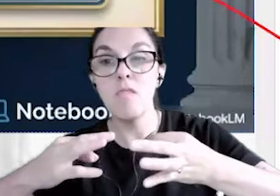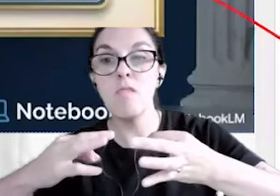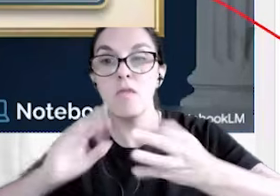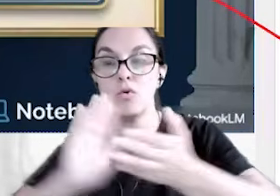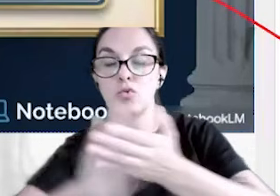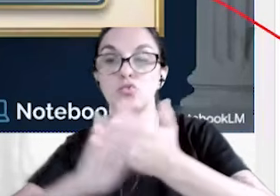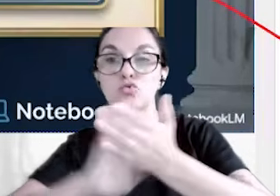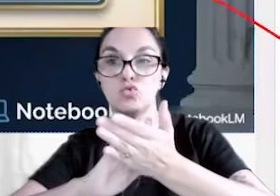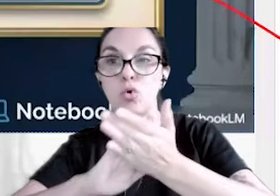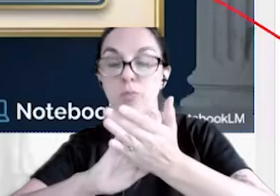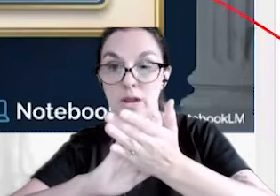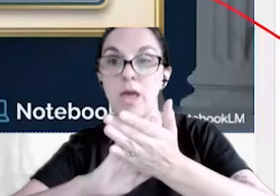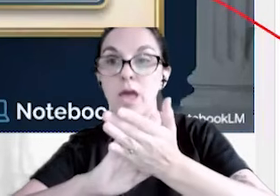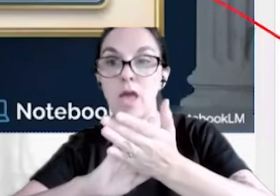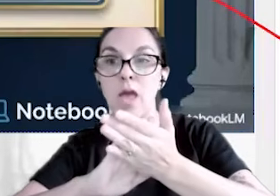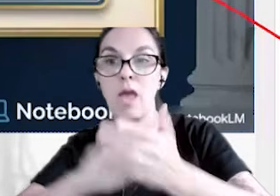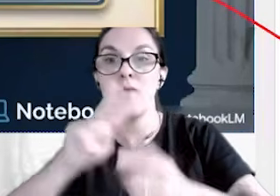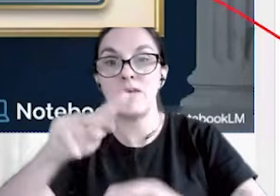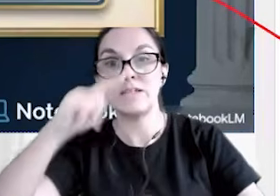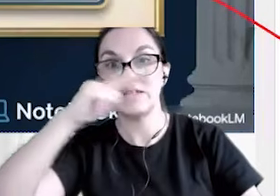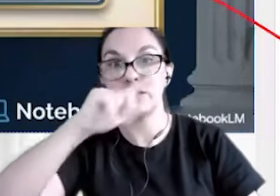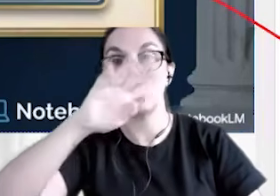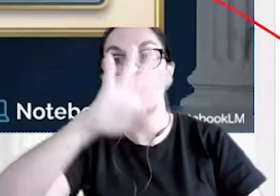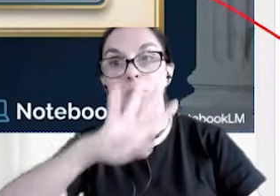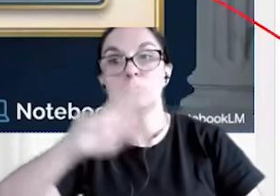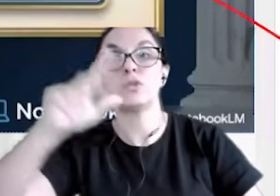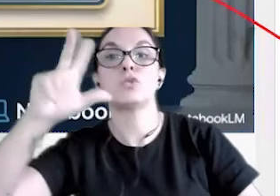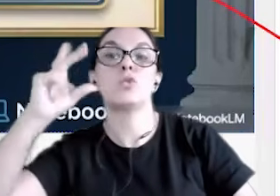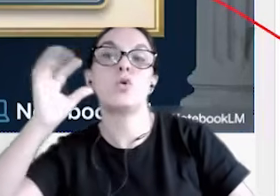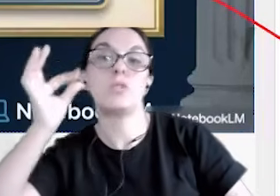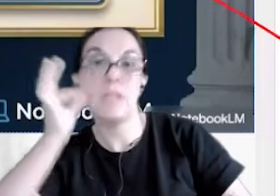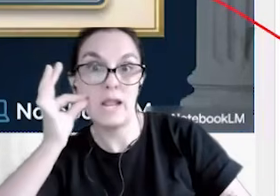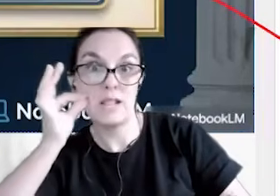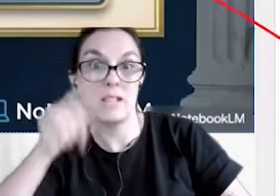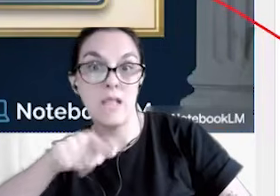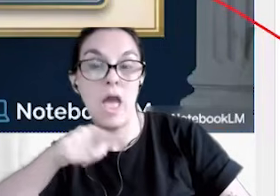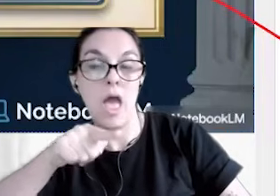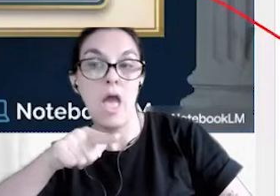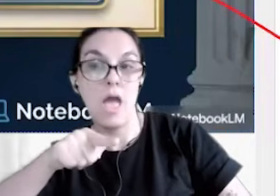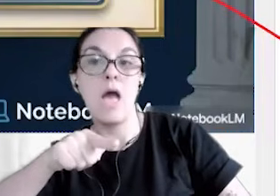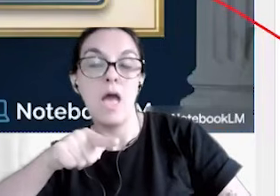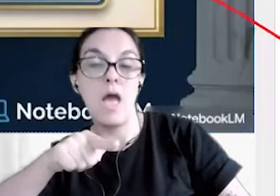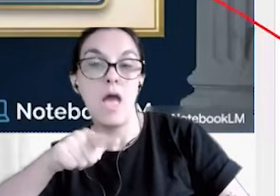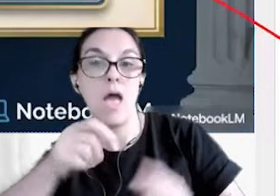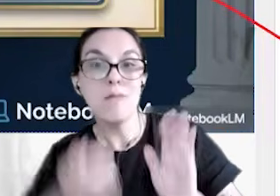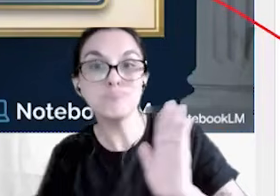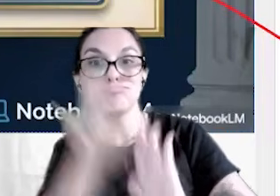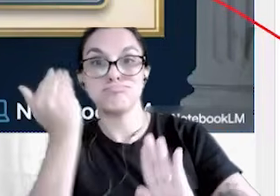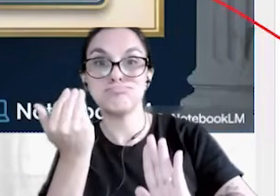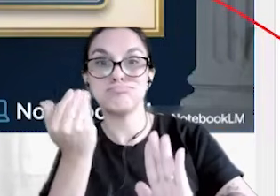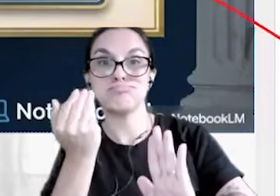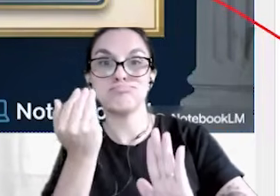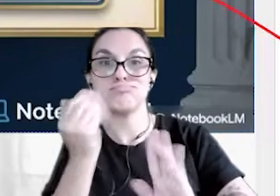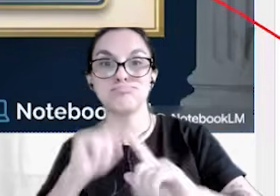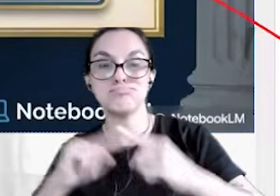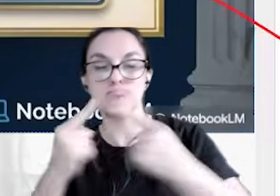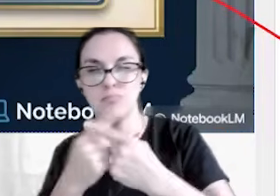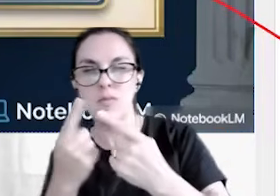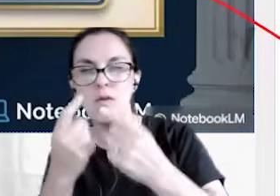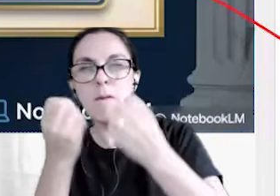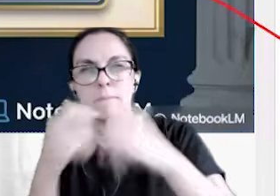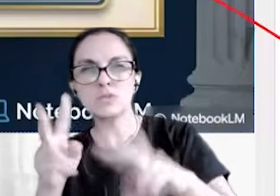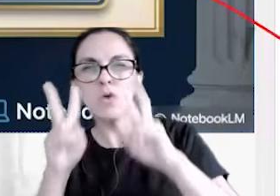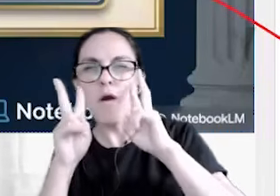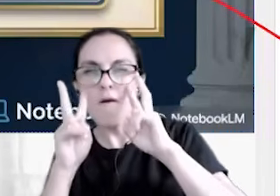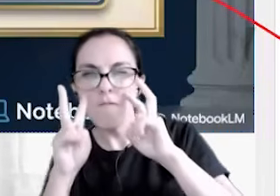que se produjo en la 27430, ahí sí la Corte analizó y primero cuestionó